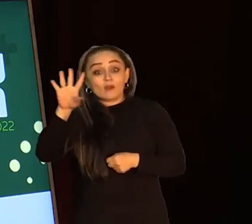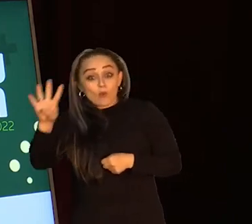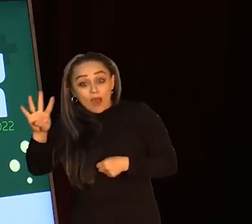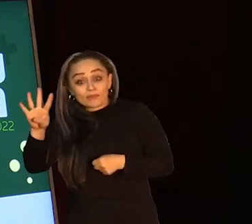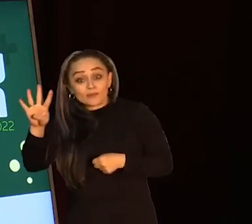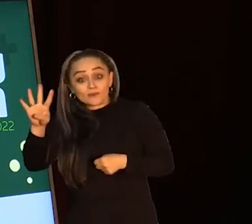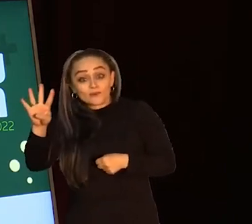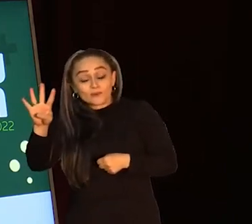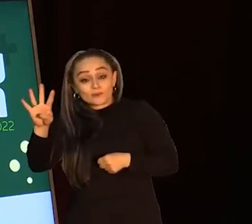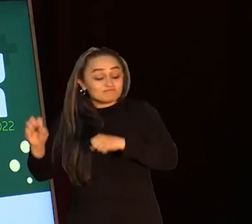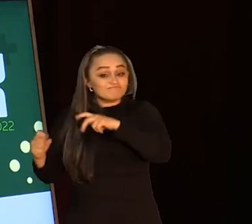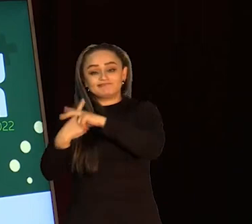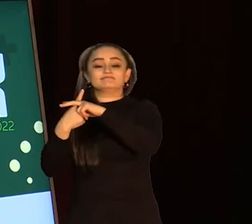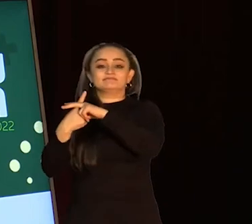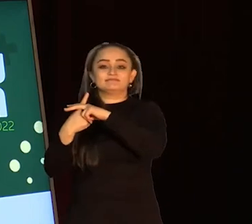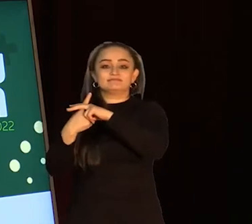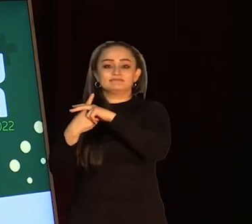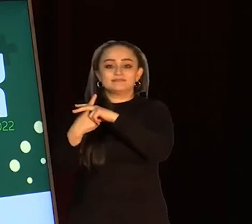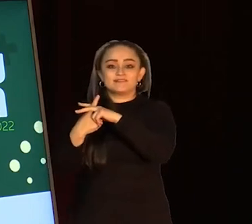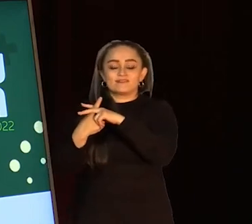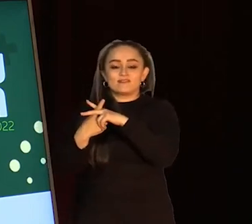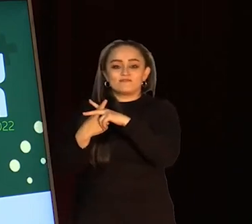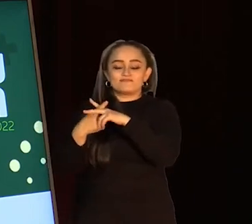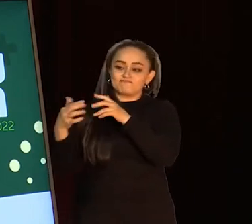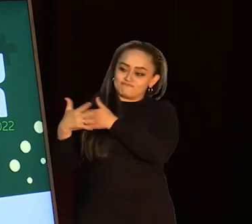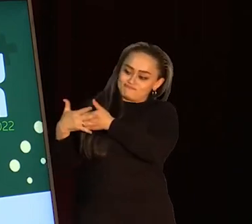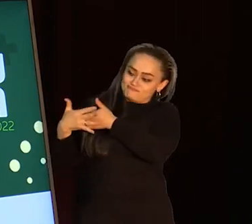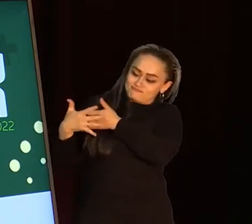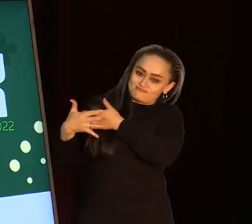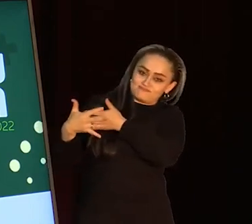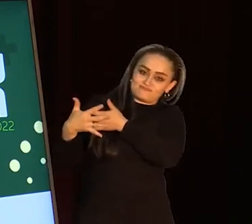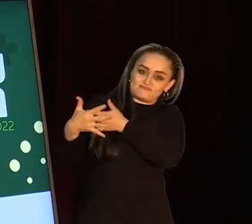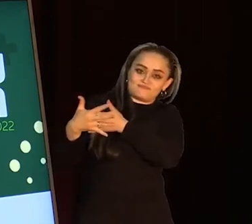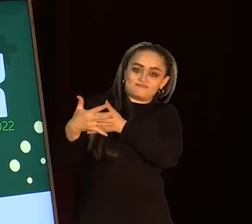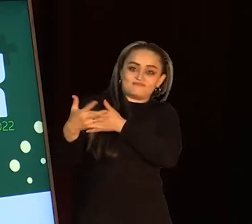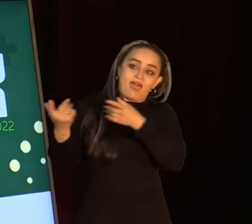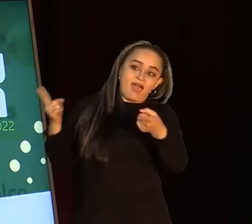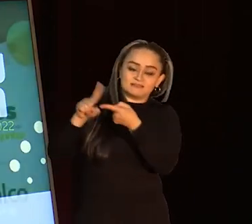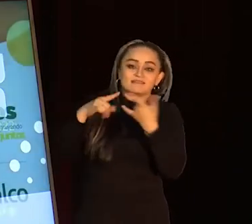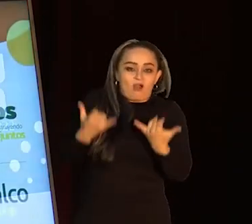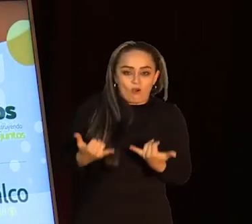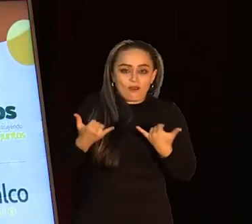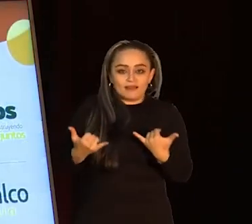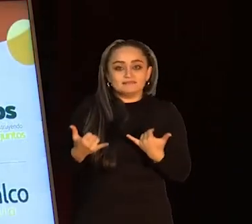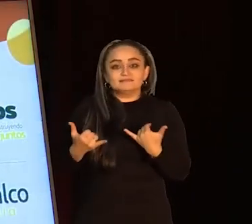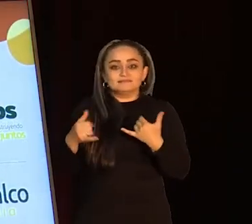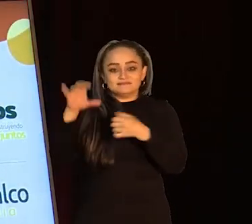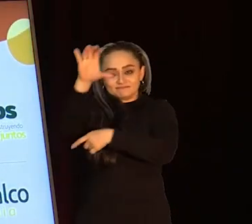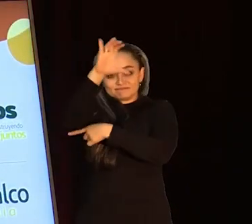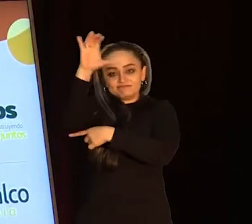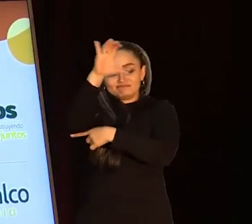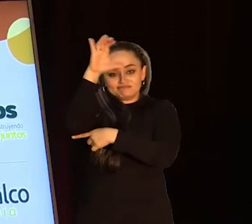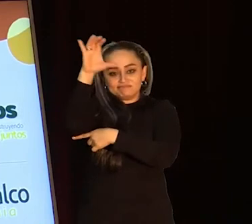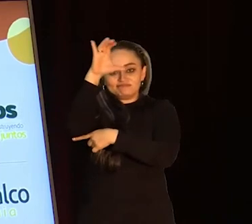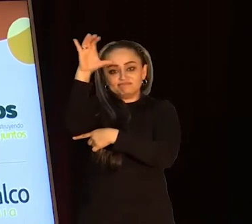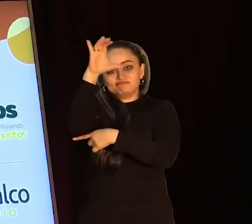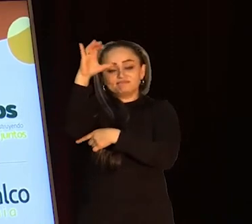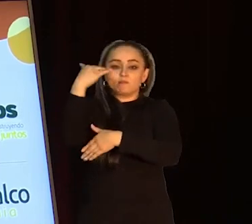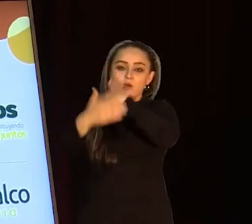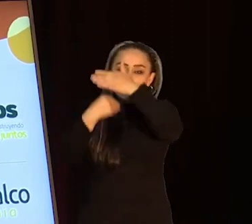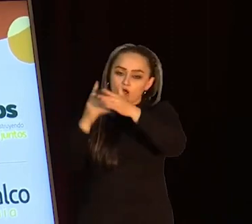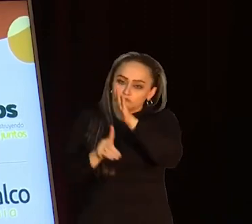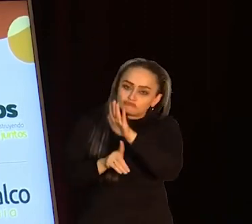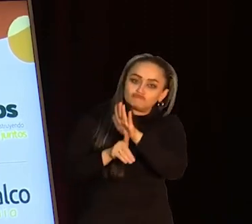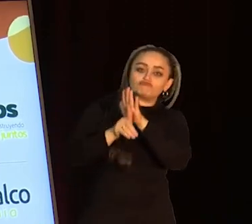1954, y que hoy sigue sembrando a nuestro departamento y a nuestro país de